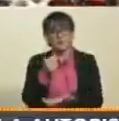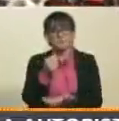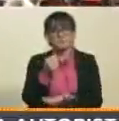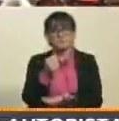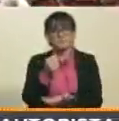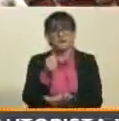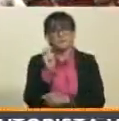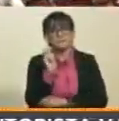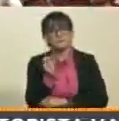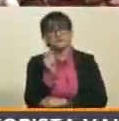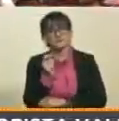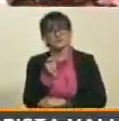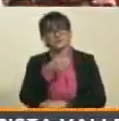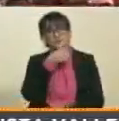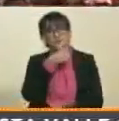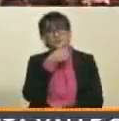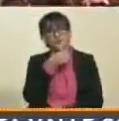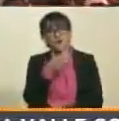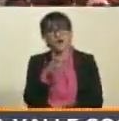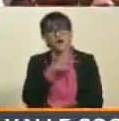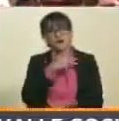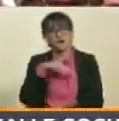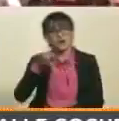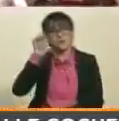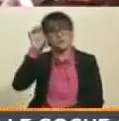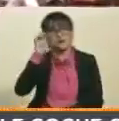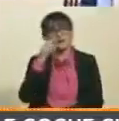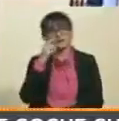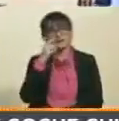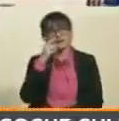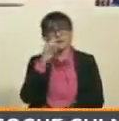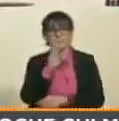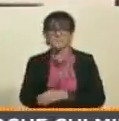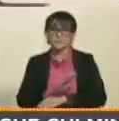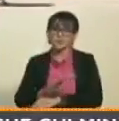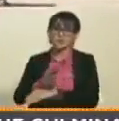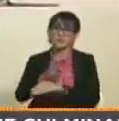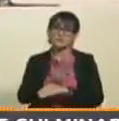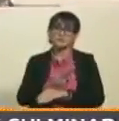las pensiones, el carnet de la patria, la protección,